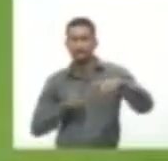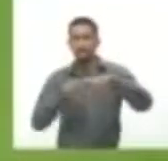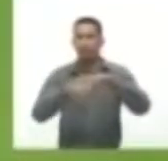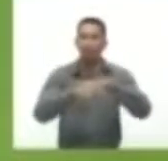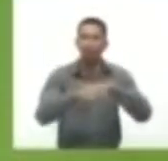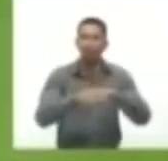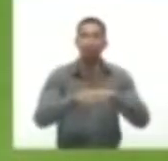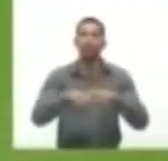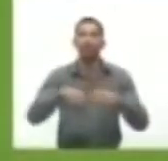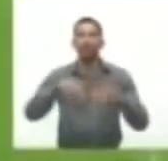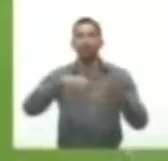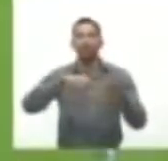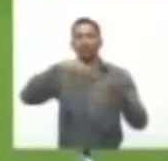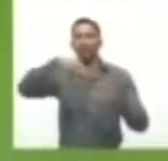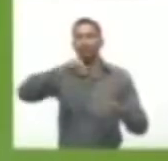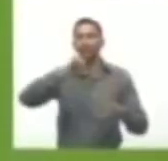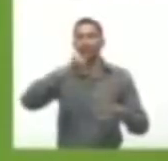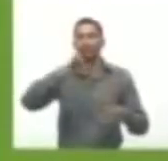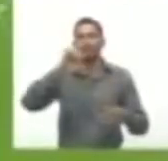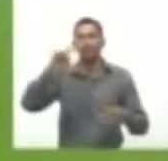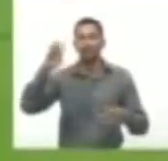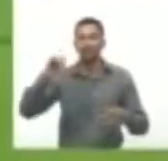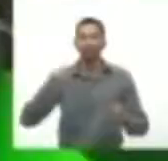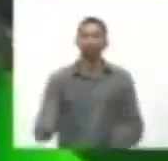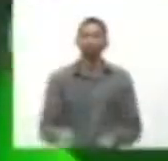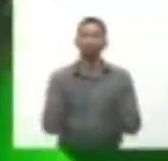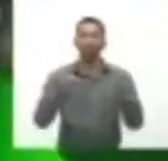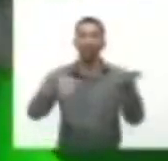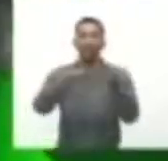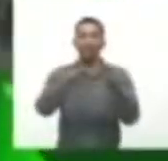Juve y Murillo le dio el empate al Pachuca de México.